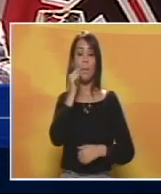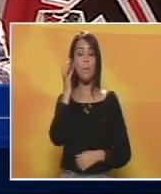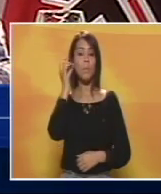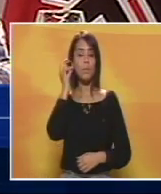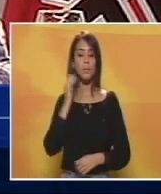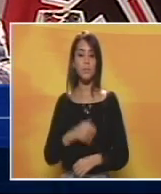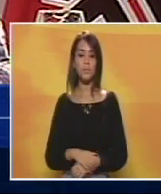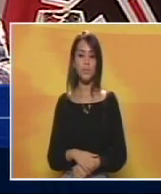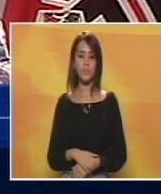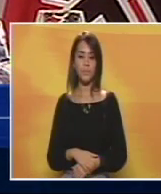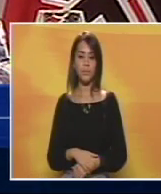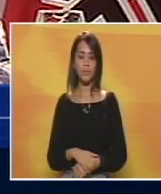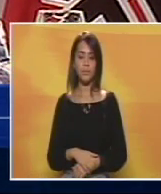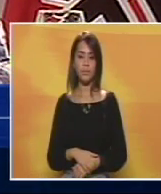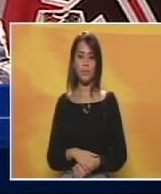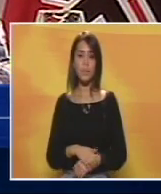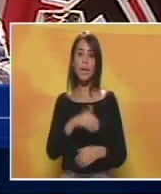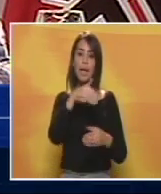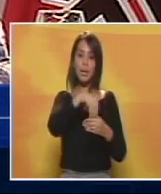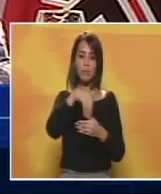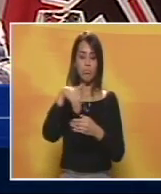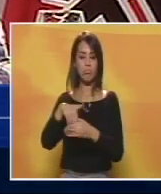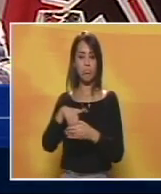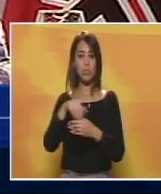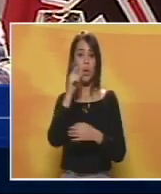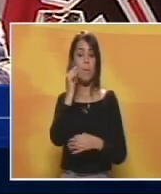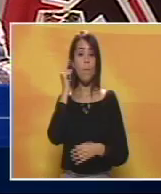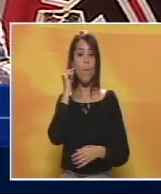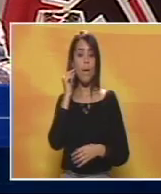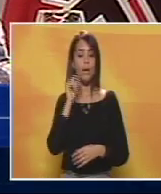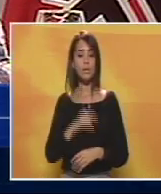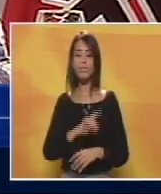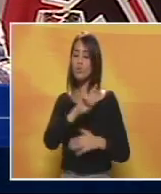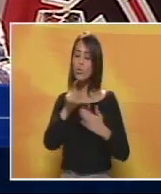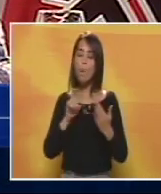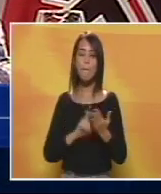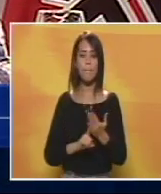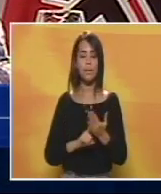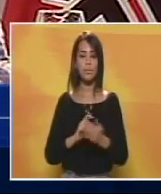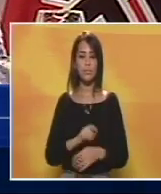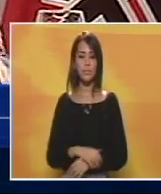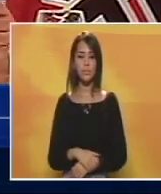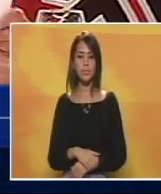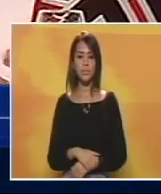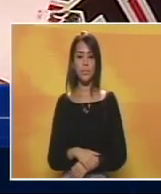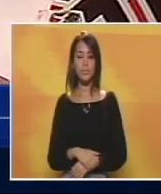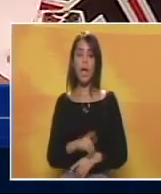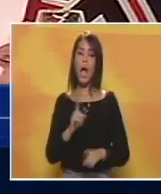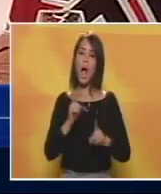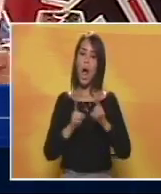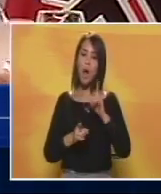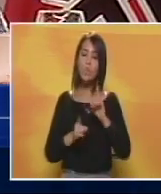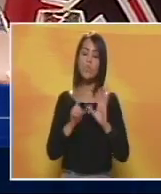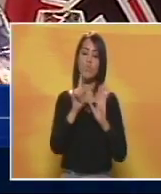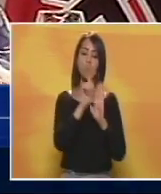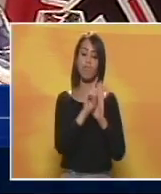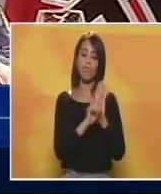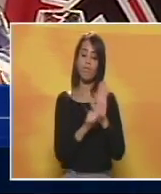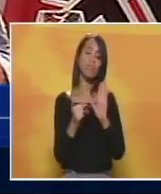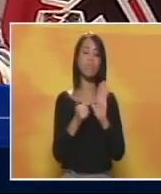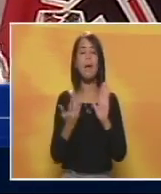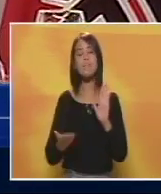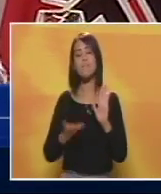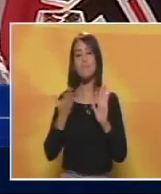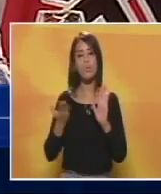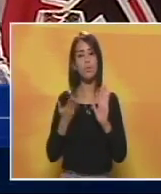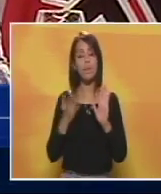candidatas, a las electoras y los electores en general y a las organizaciones con fines políticos, algunos aspectos que son fundamentales